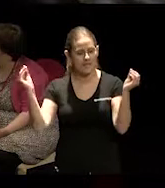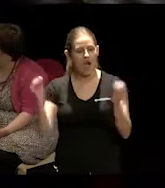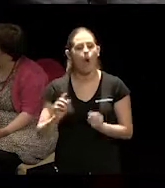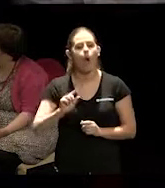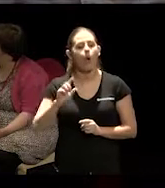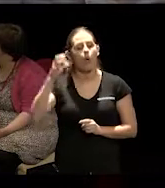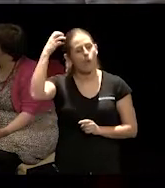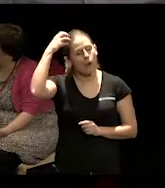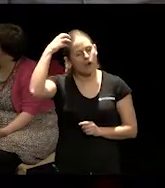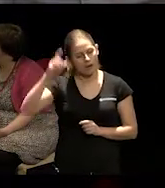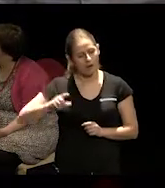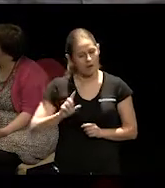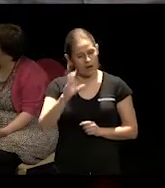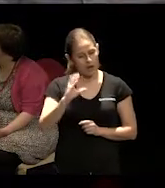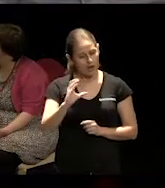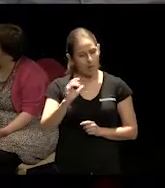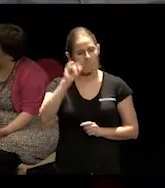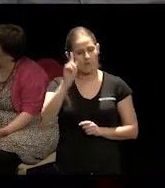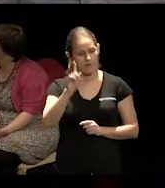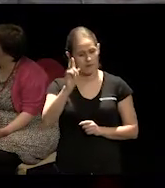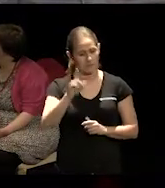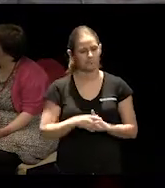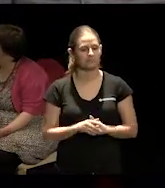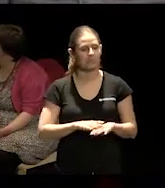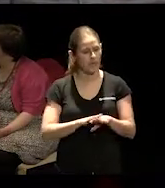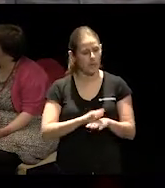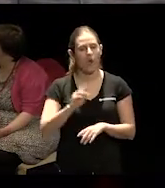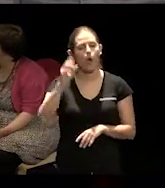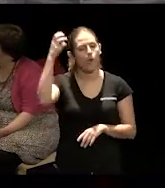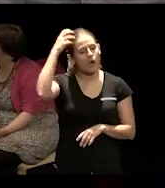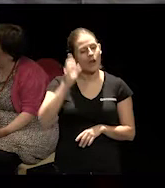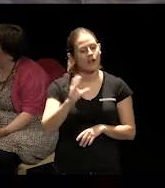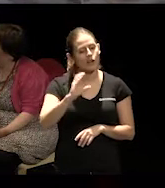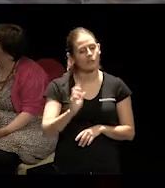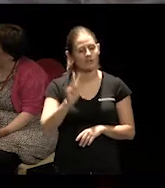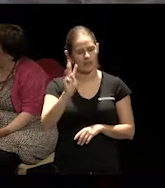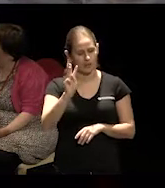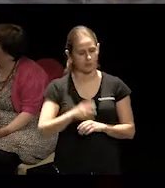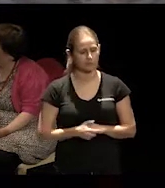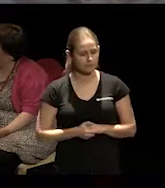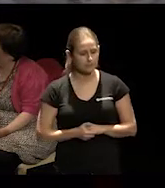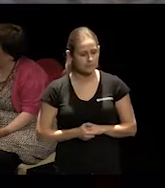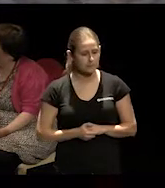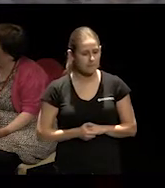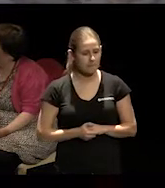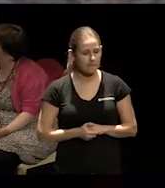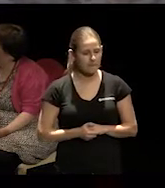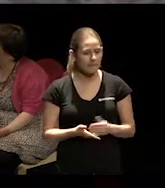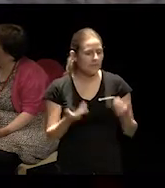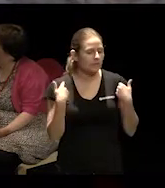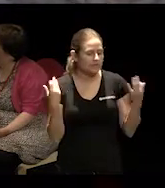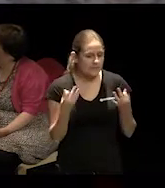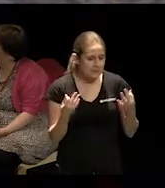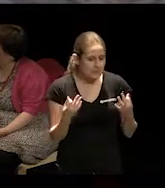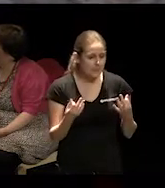dan dos formas de comportarnos en nuestro trabajo diario. Uno, la encomienda que recibimos